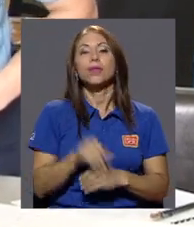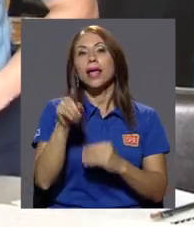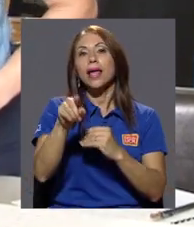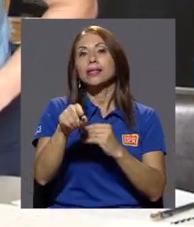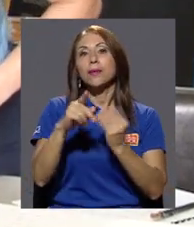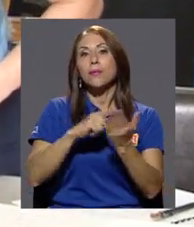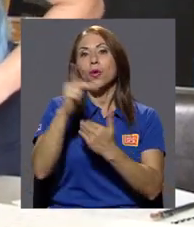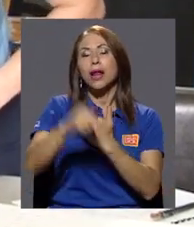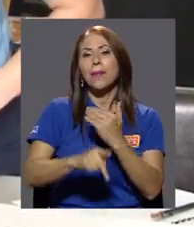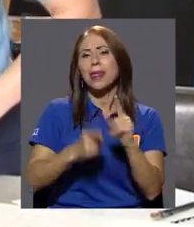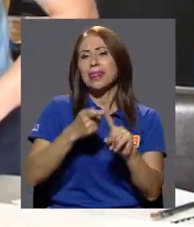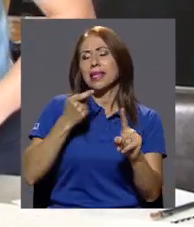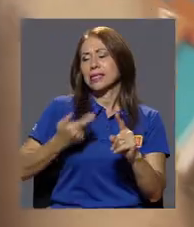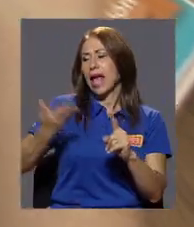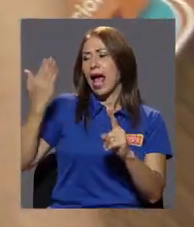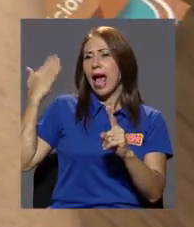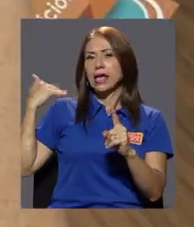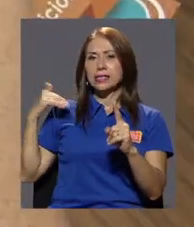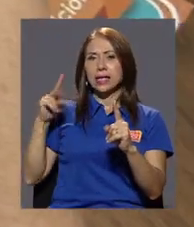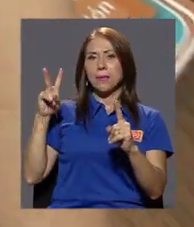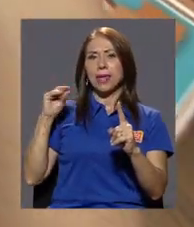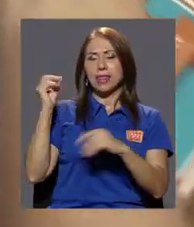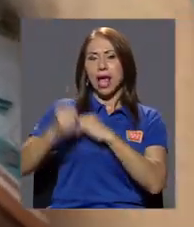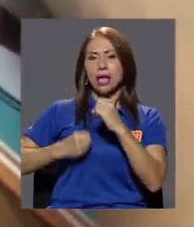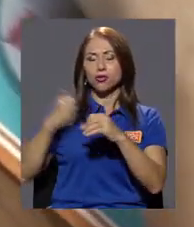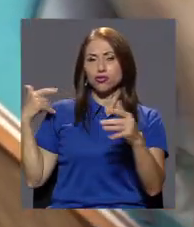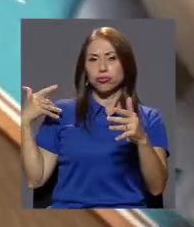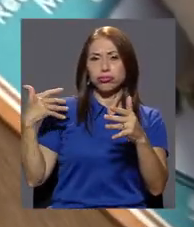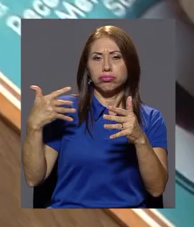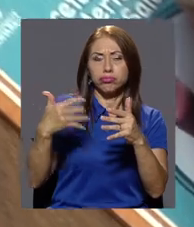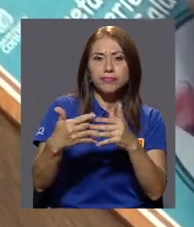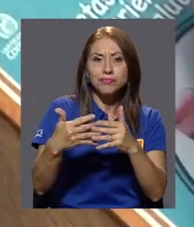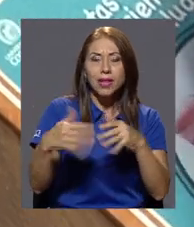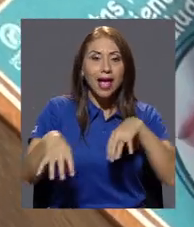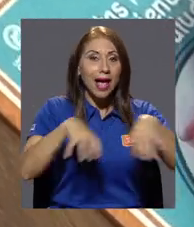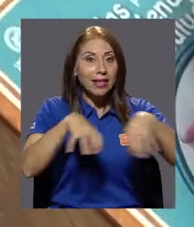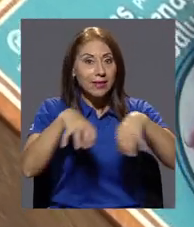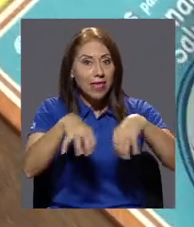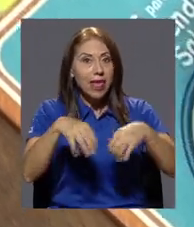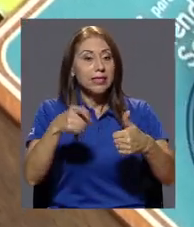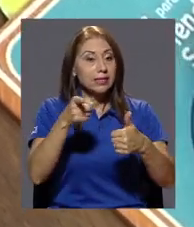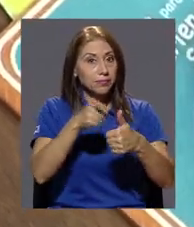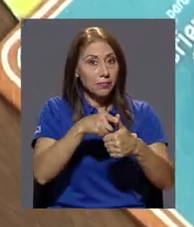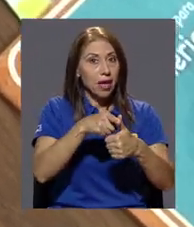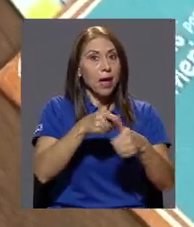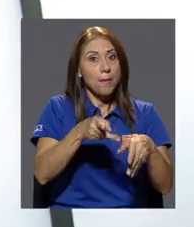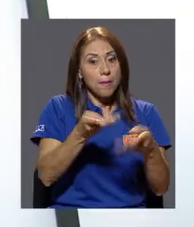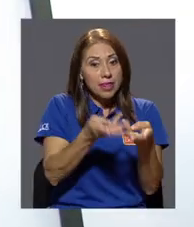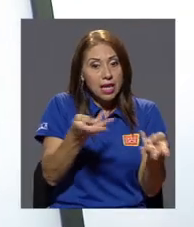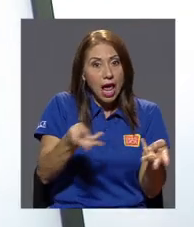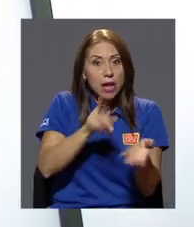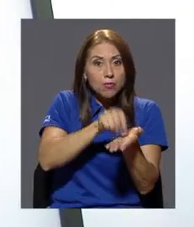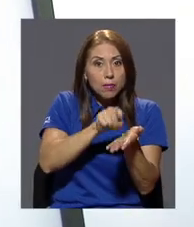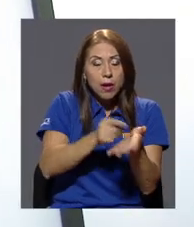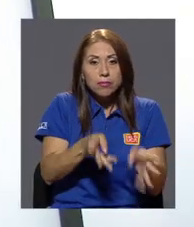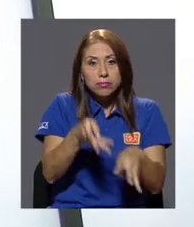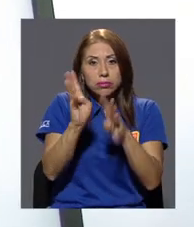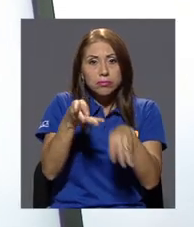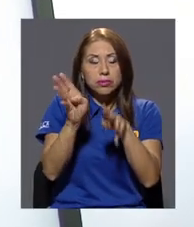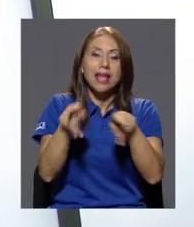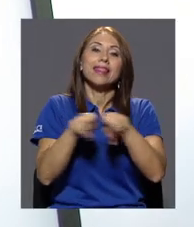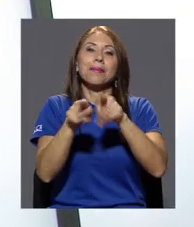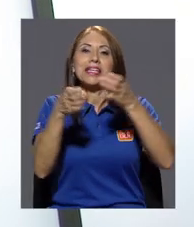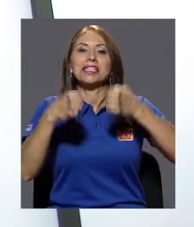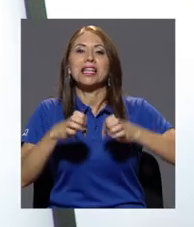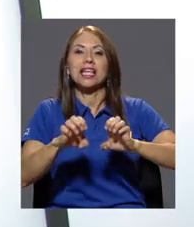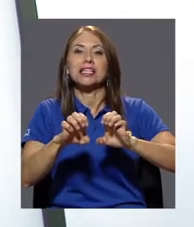se desarrolla desde hace casi 20 años y dentro de sus actividades, además de la publicación de material, presenta diferentes estrategias